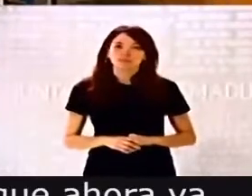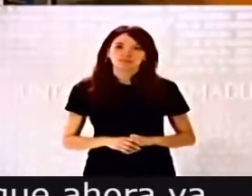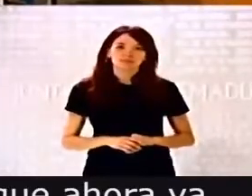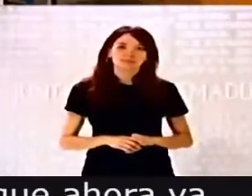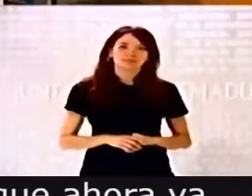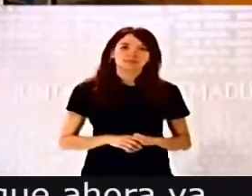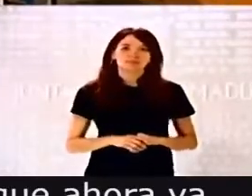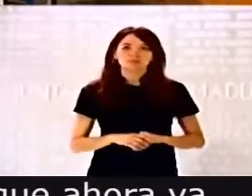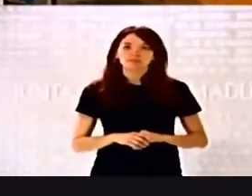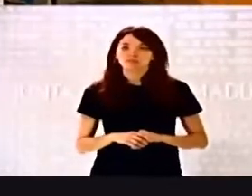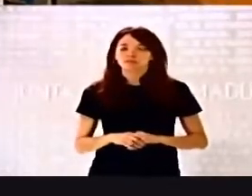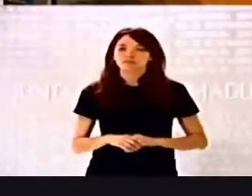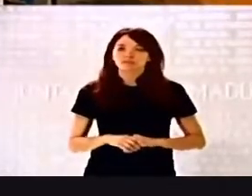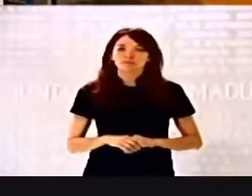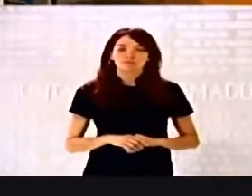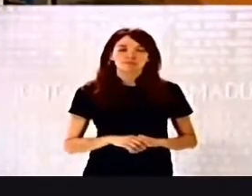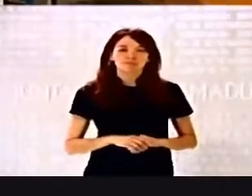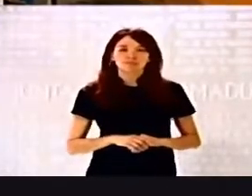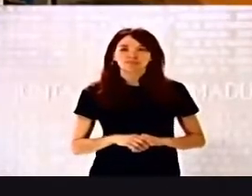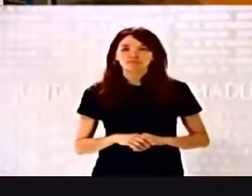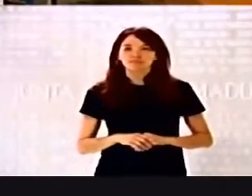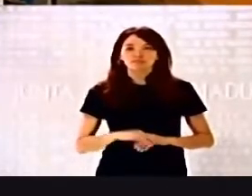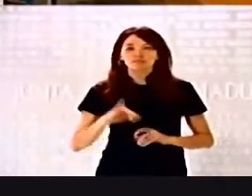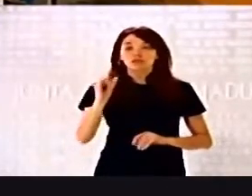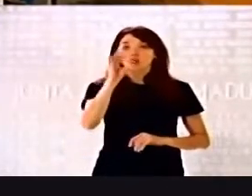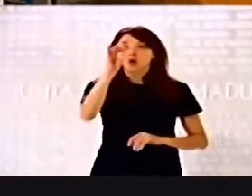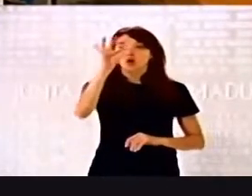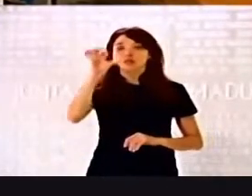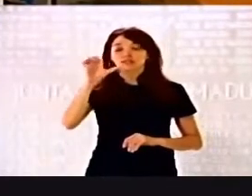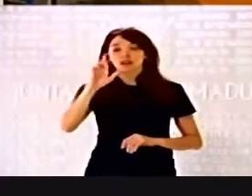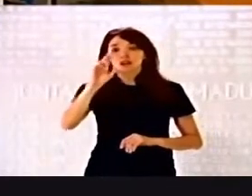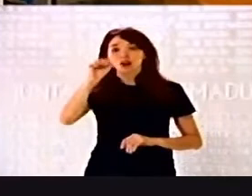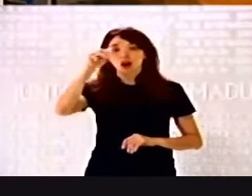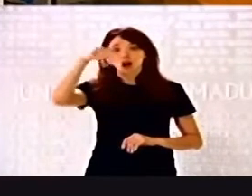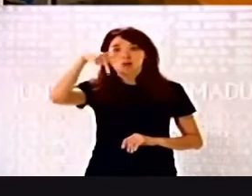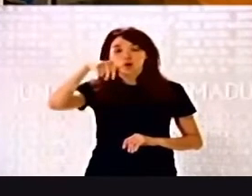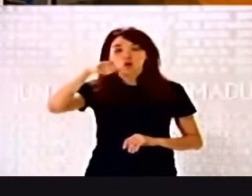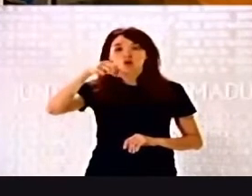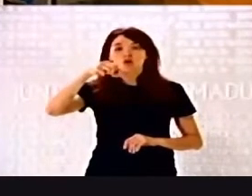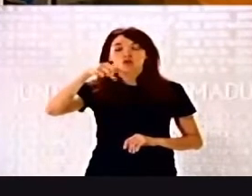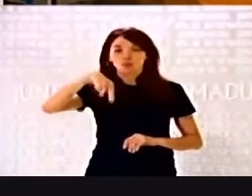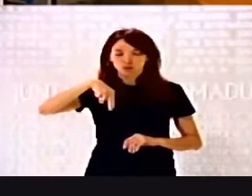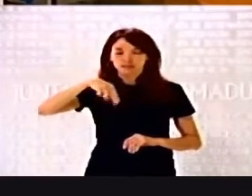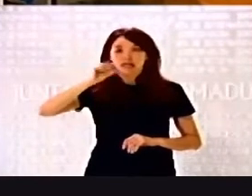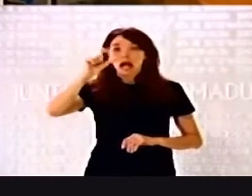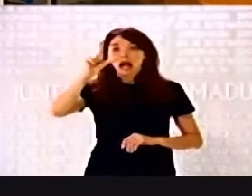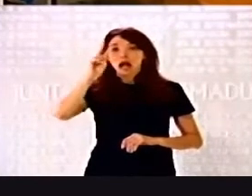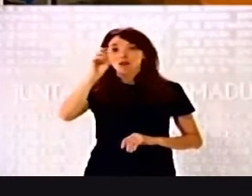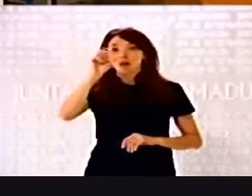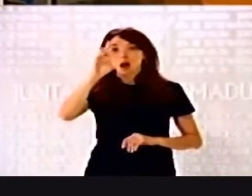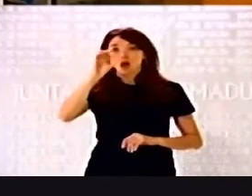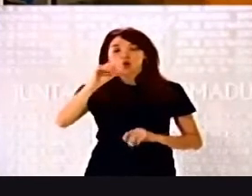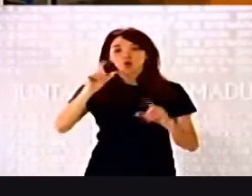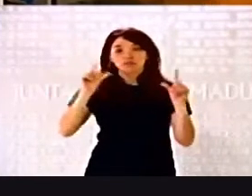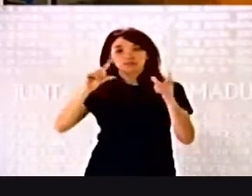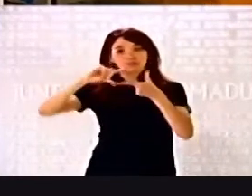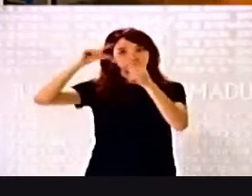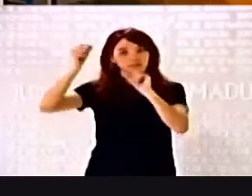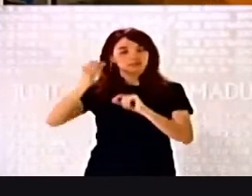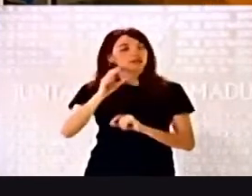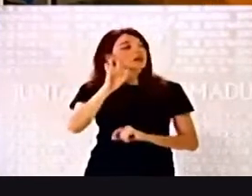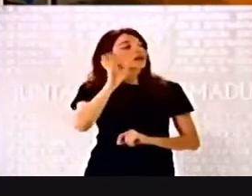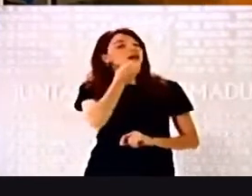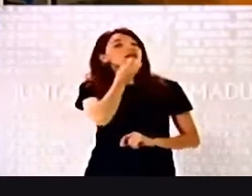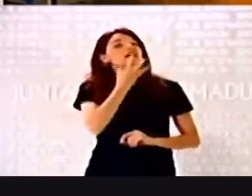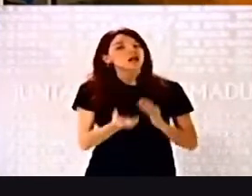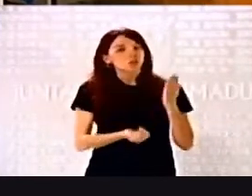José Ramón Álvaro, de Canal Extremadura. ¿Qué tal? Buenos días, consejera.